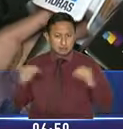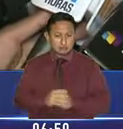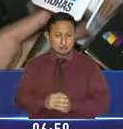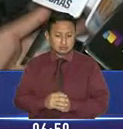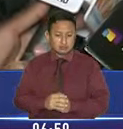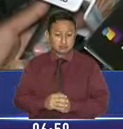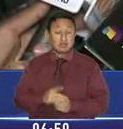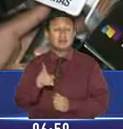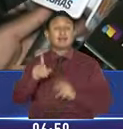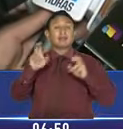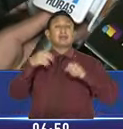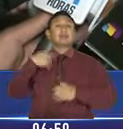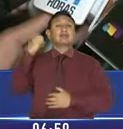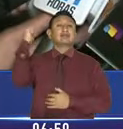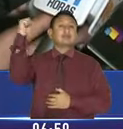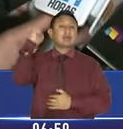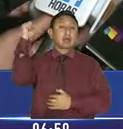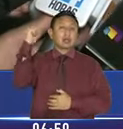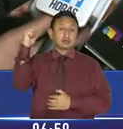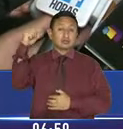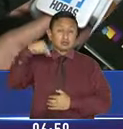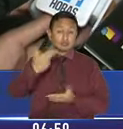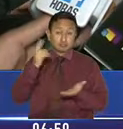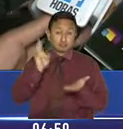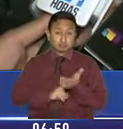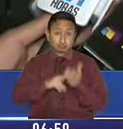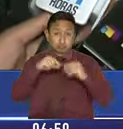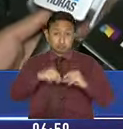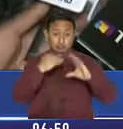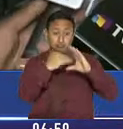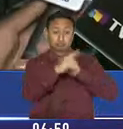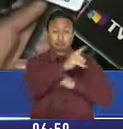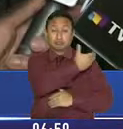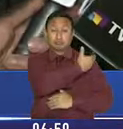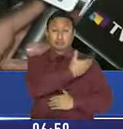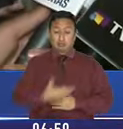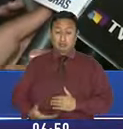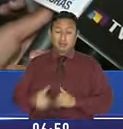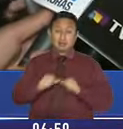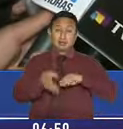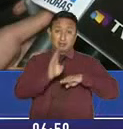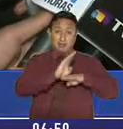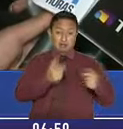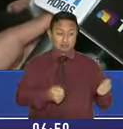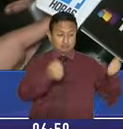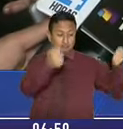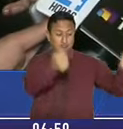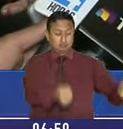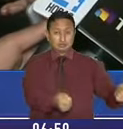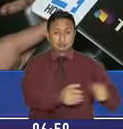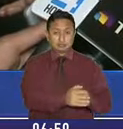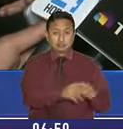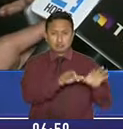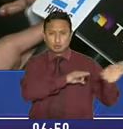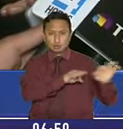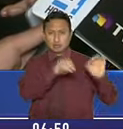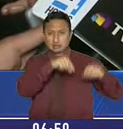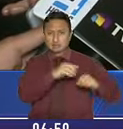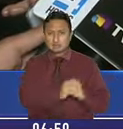en la carta que le entregamos a la señora presidenta de la Asamblea, indicando los antecedentes que hubieron, ¿cierto? Nosotros